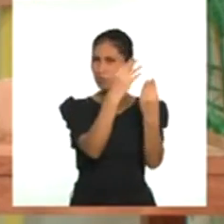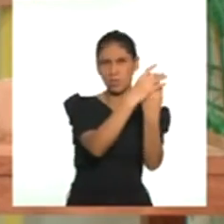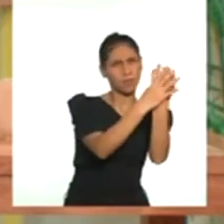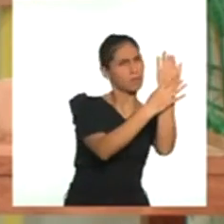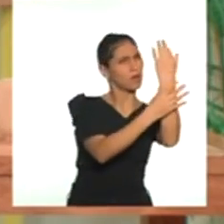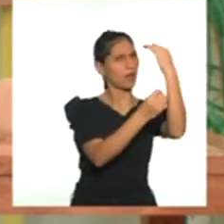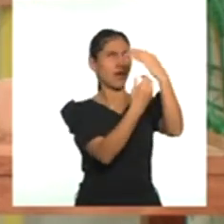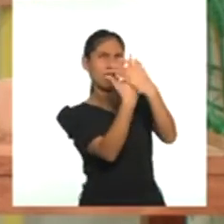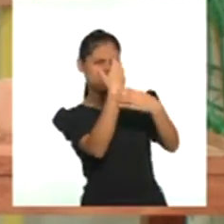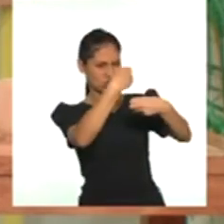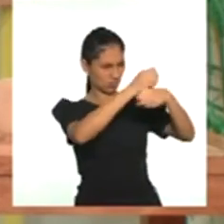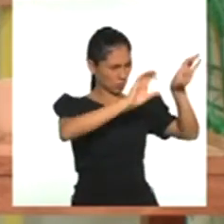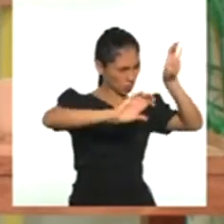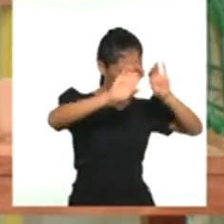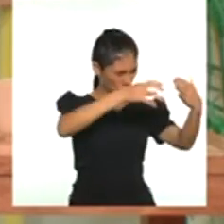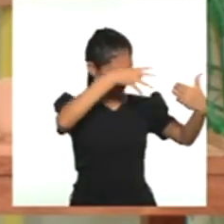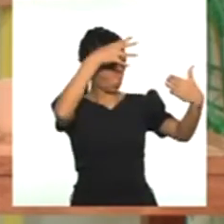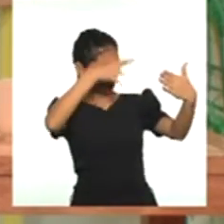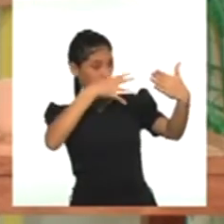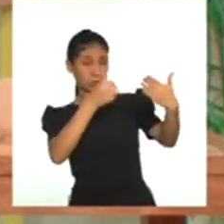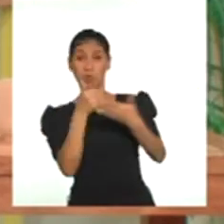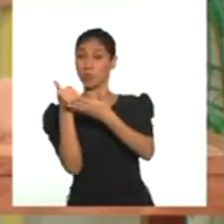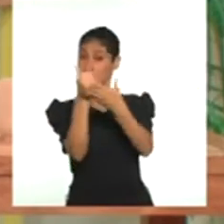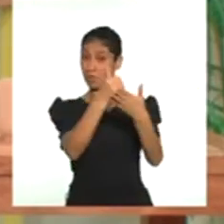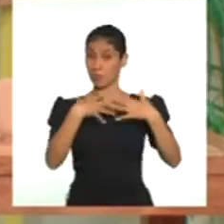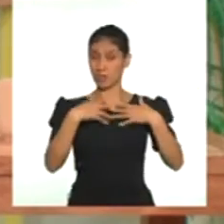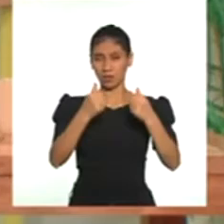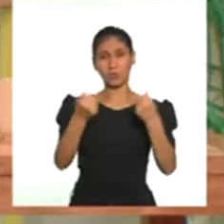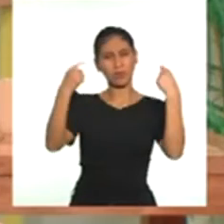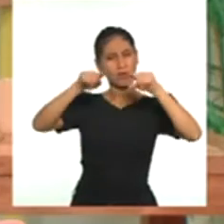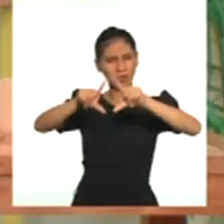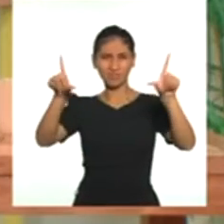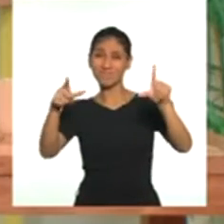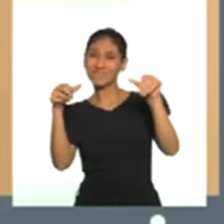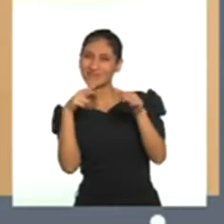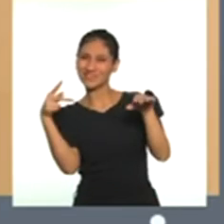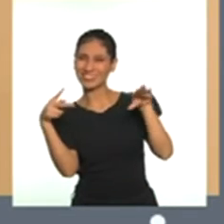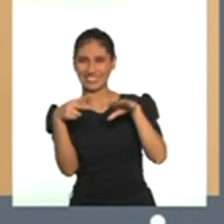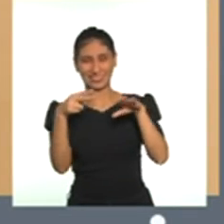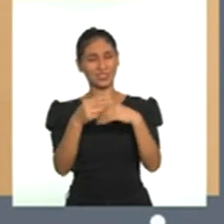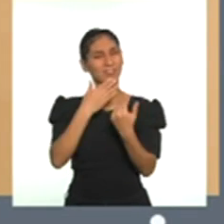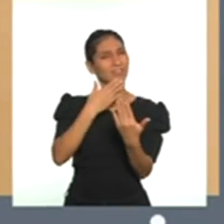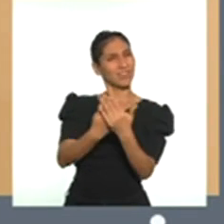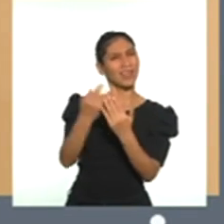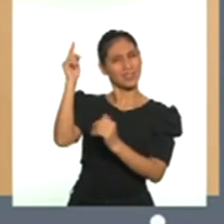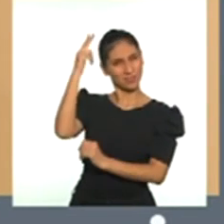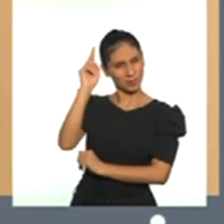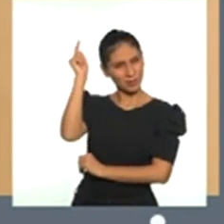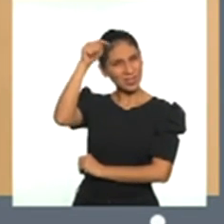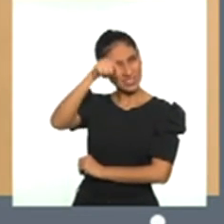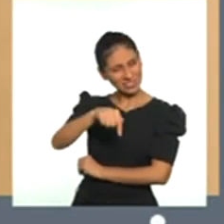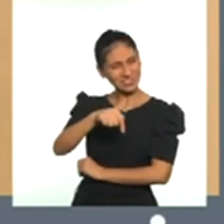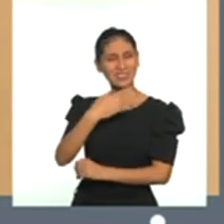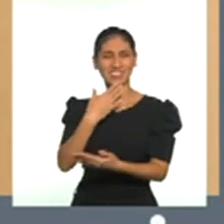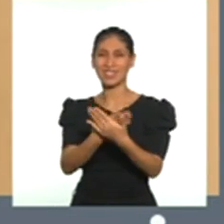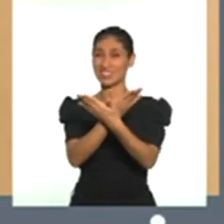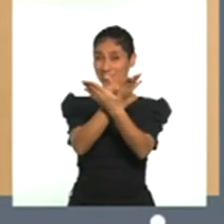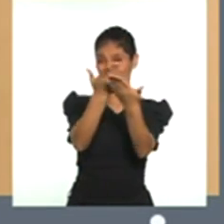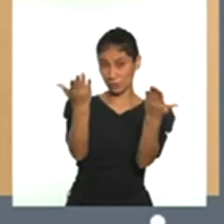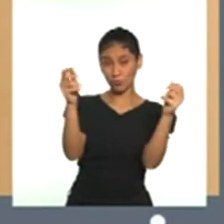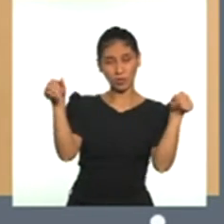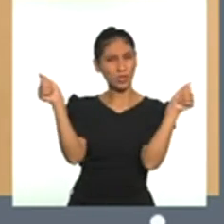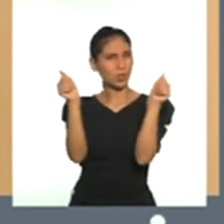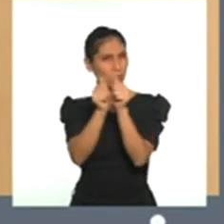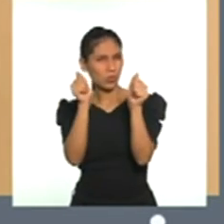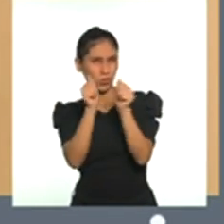plantas medicinales. Pero este programa nos quedó corto. Gracias por acompañarnos, profesor. Gracias a ustedes porque juntos compartimos fuentes